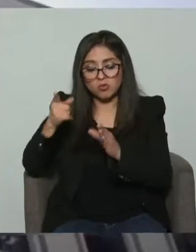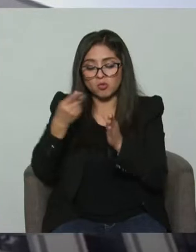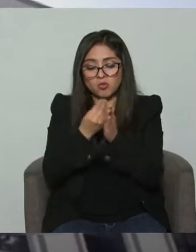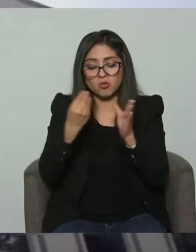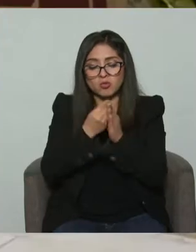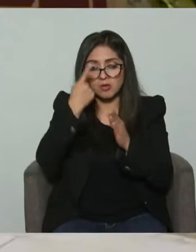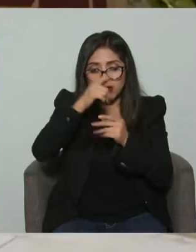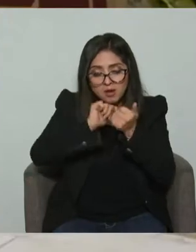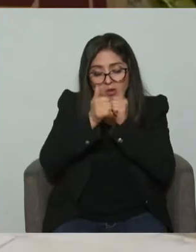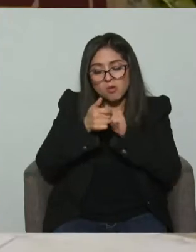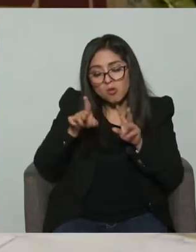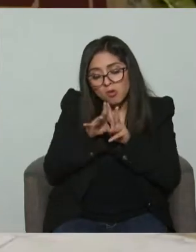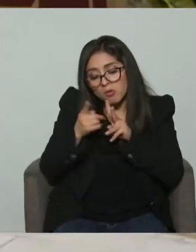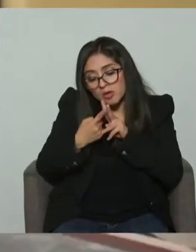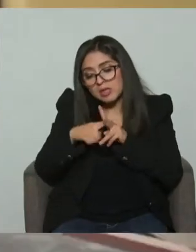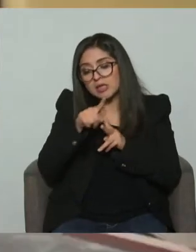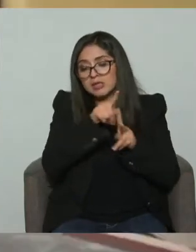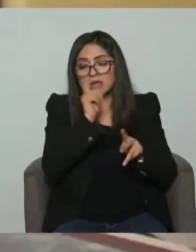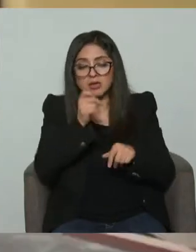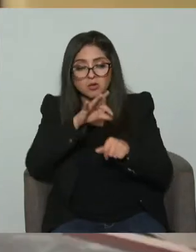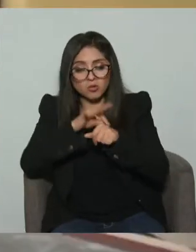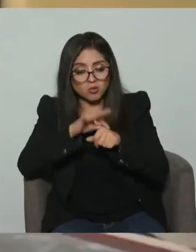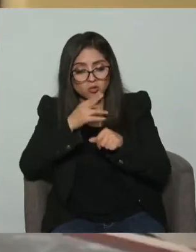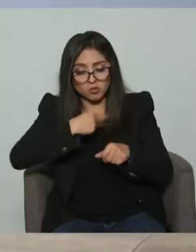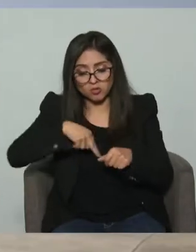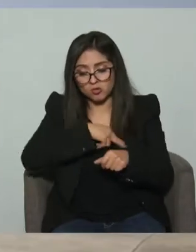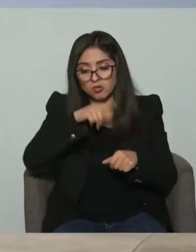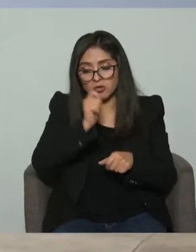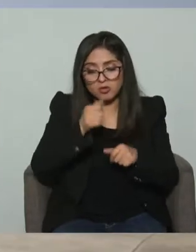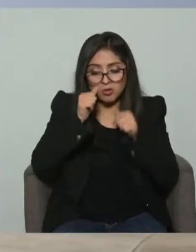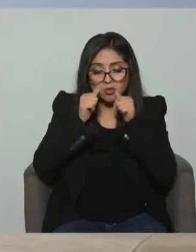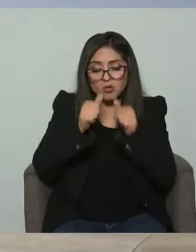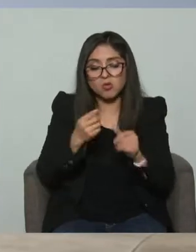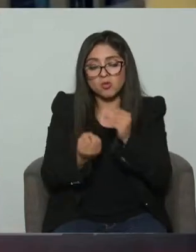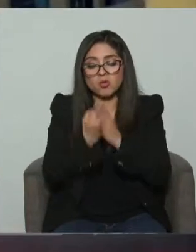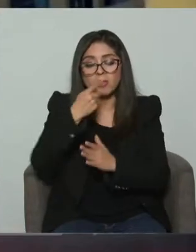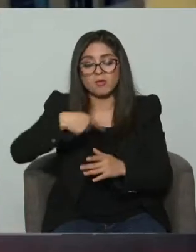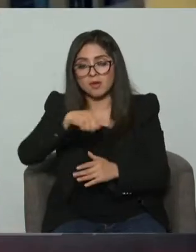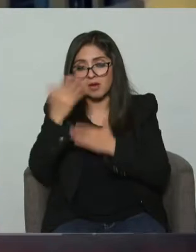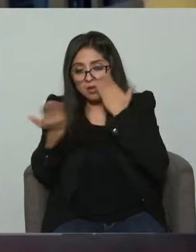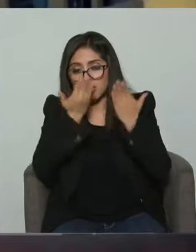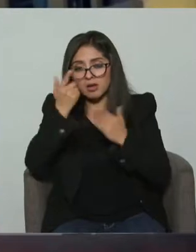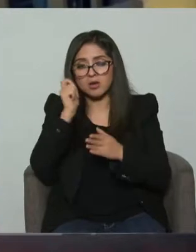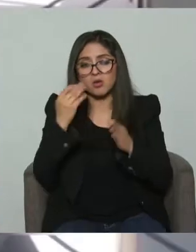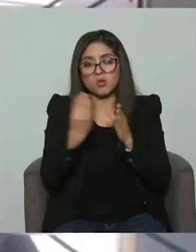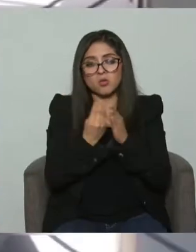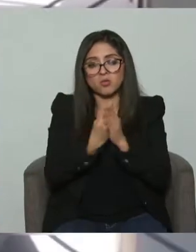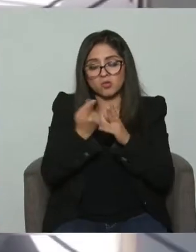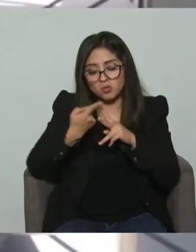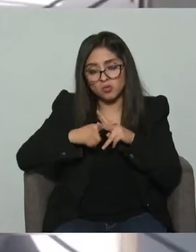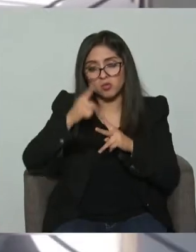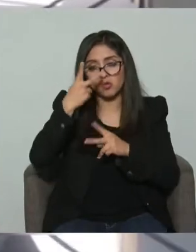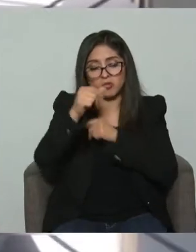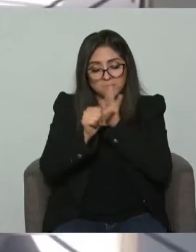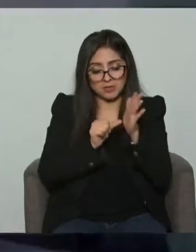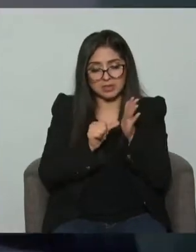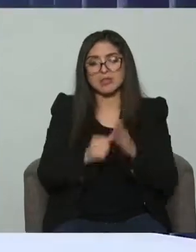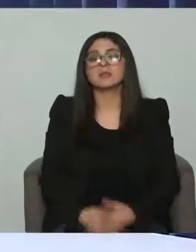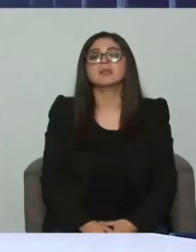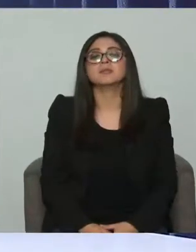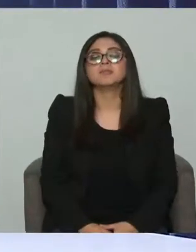también entiendan el enfoque que le estamos dando a estas nuevas carreras, y este curso va a durar 2 meses. Rosaura, pues